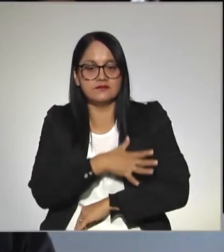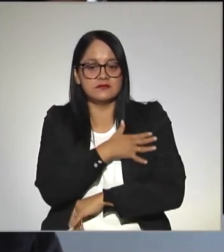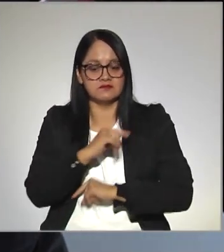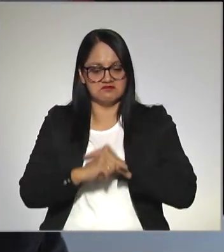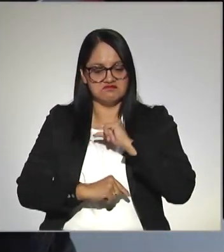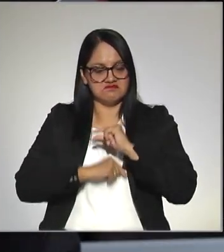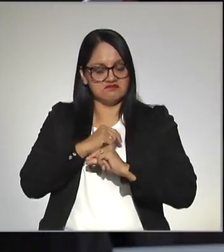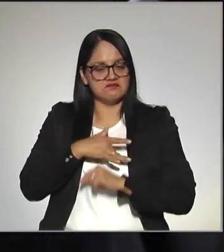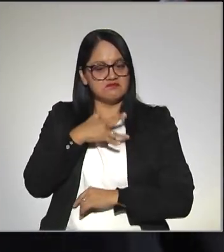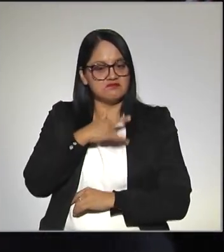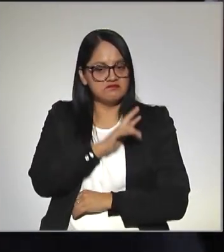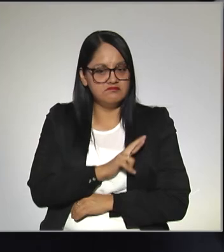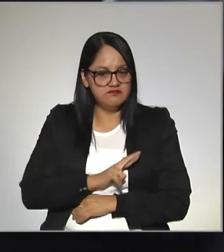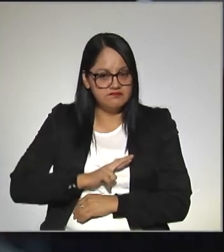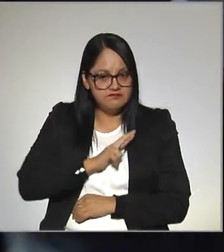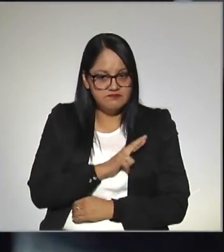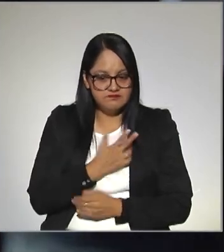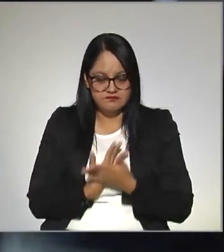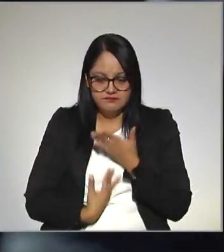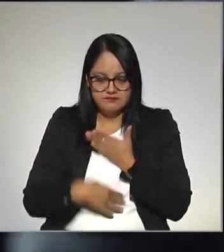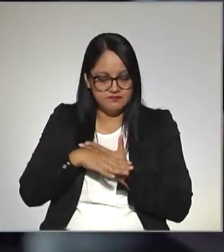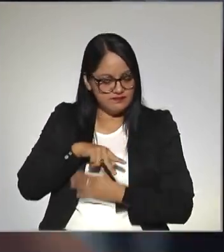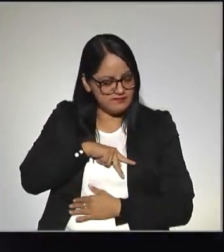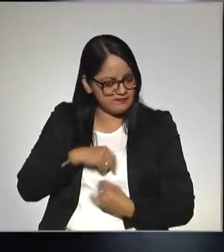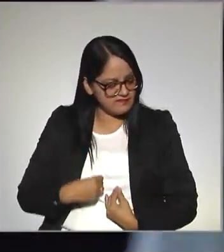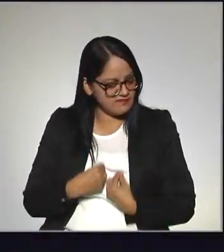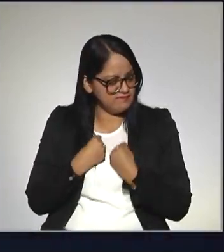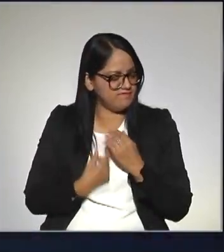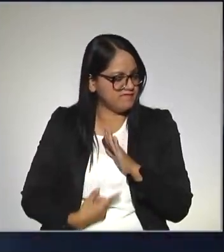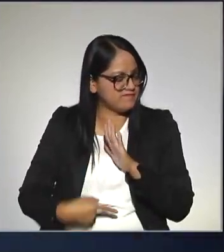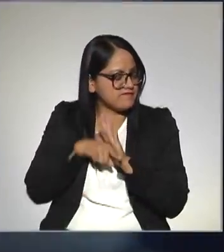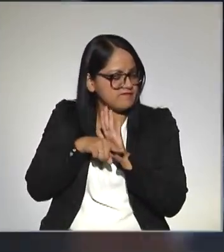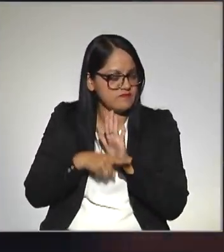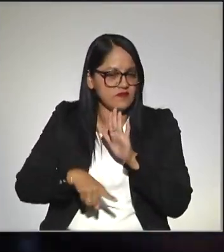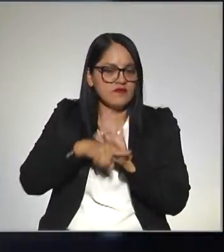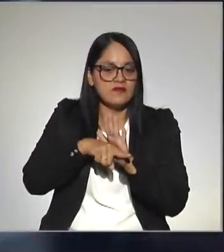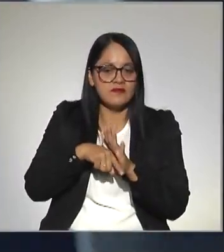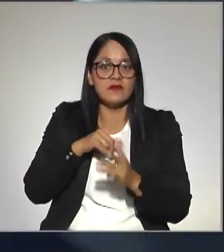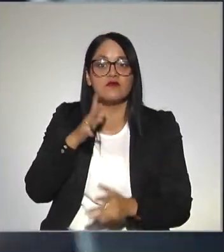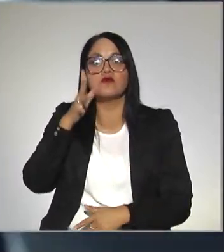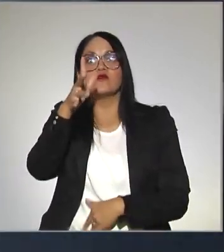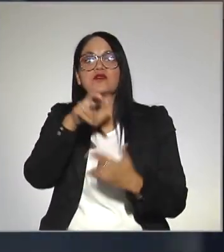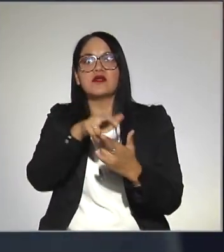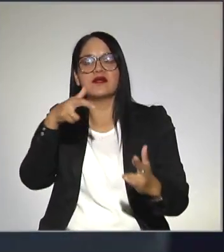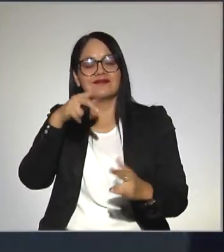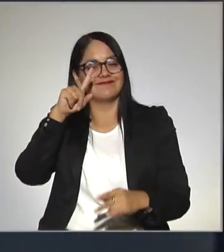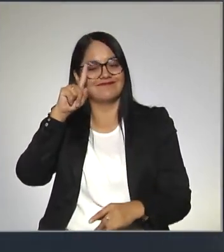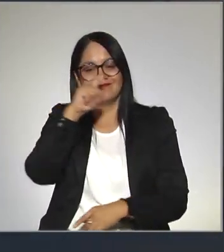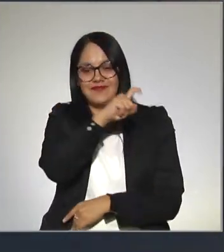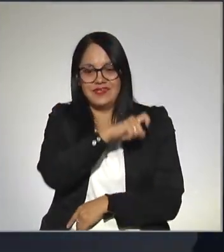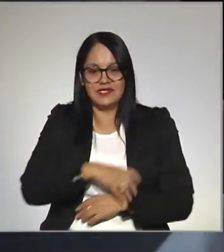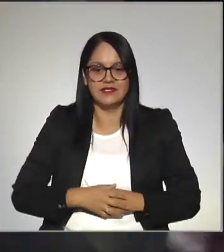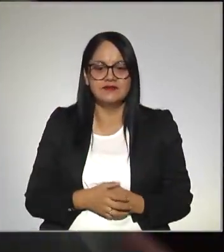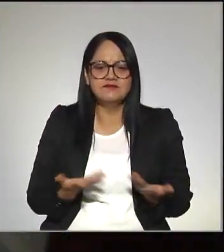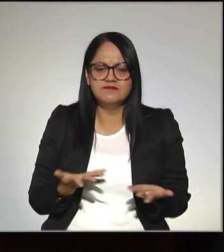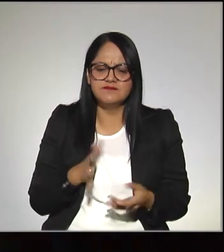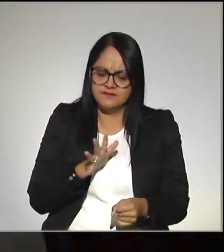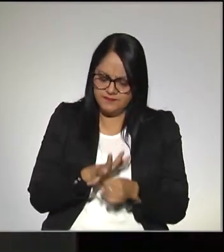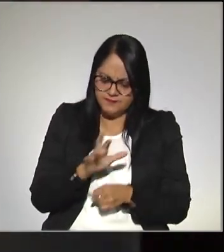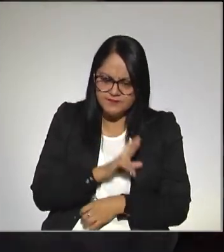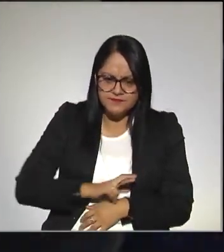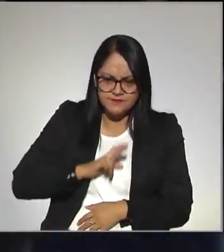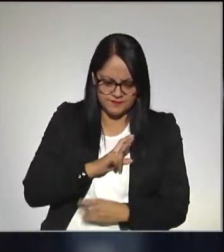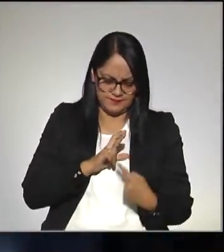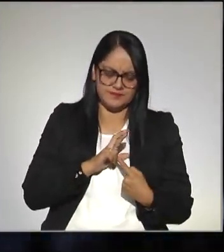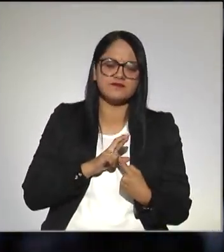resentimientos que impactan negativamente su vida cotidiana y relaciones a futuro. ¿Qué tipo de resentimientos